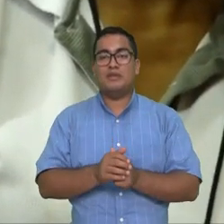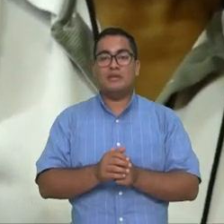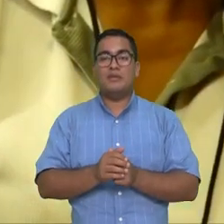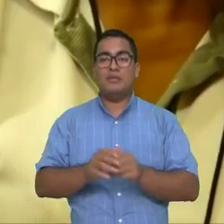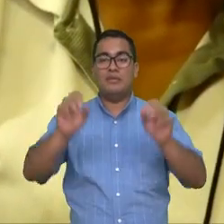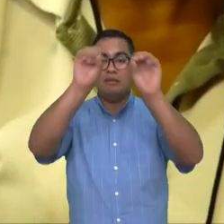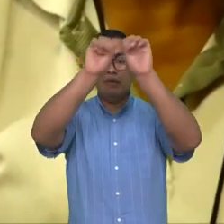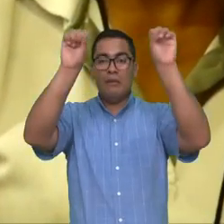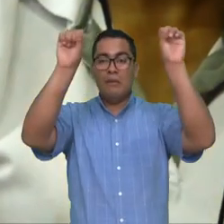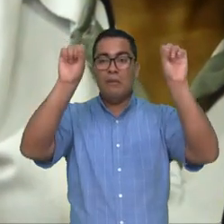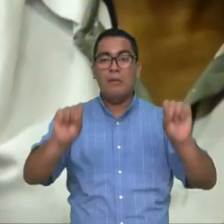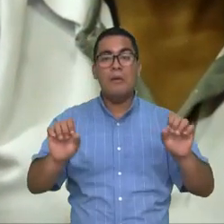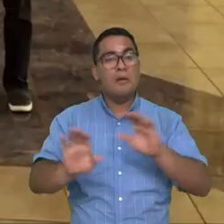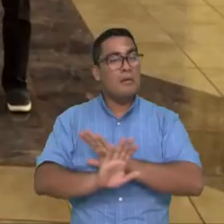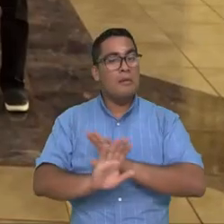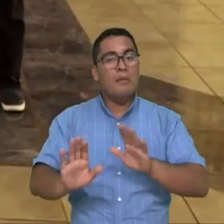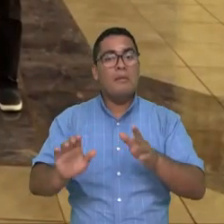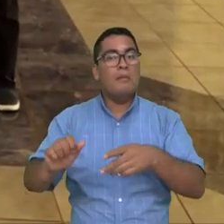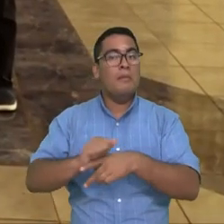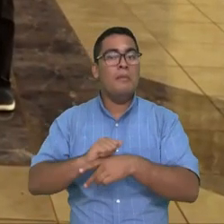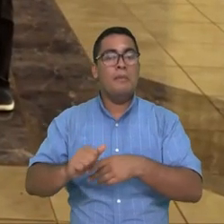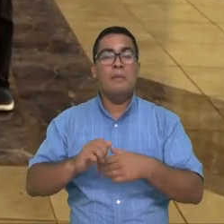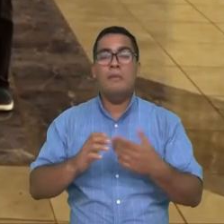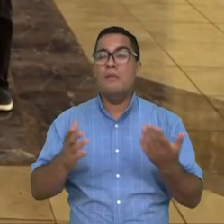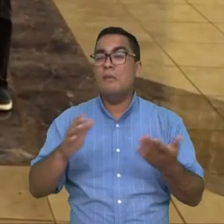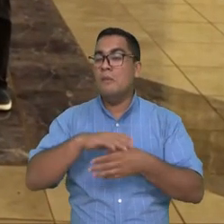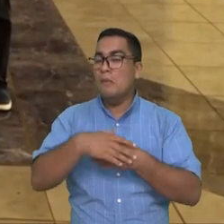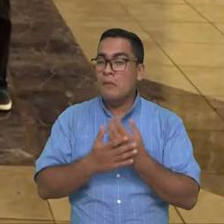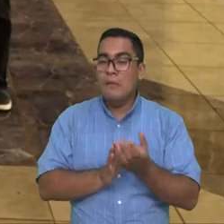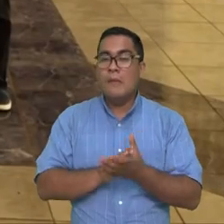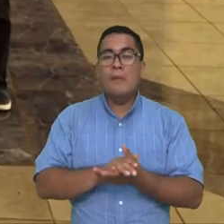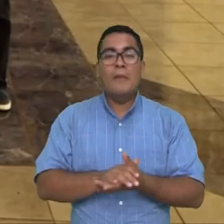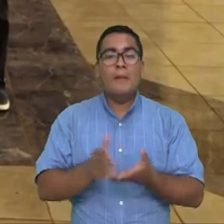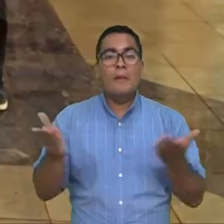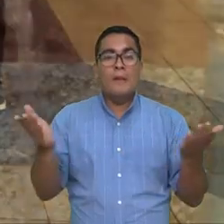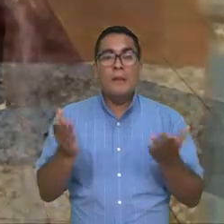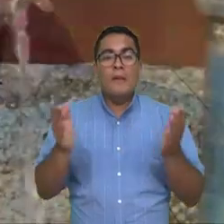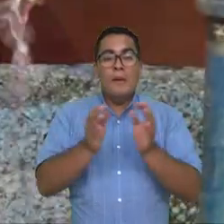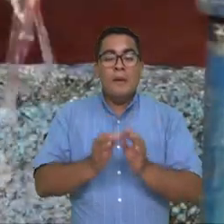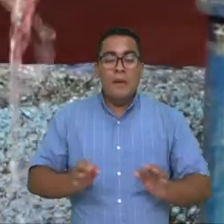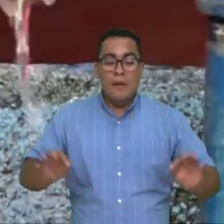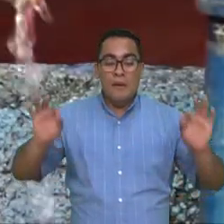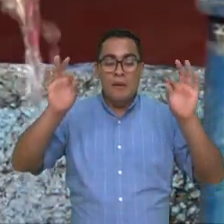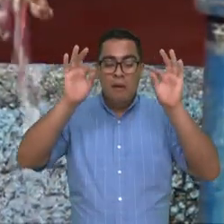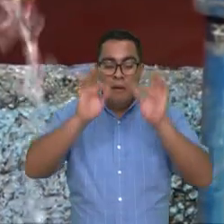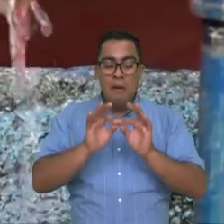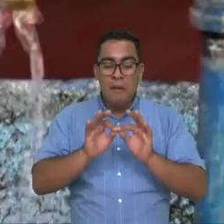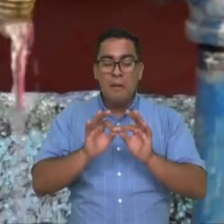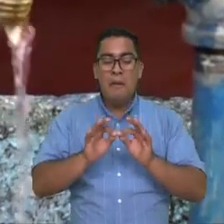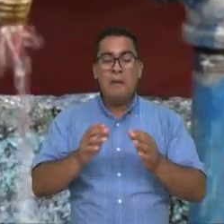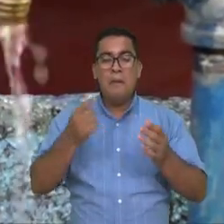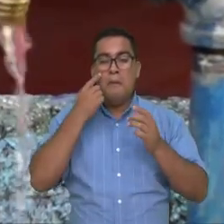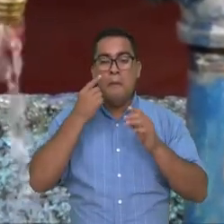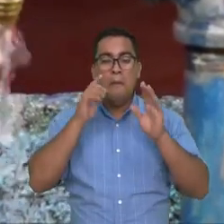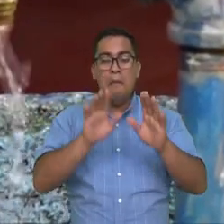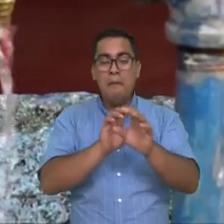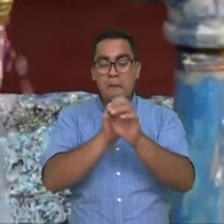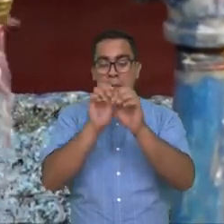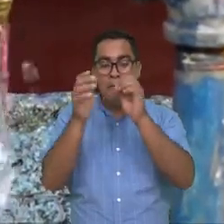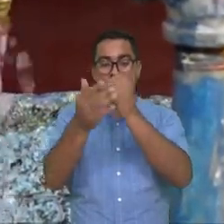los maestros hicieron dinámicas, asimismo recibieron charlas de cómo debe ser el lavado de manos y prevenir el